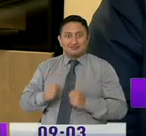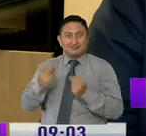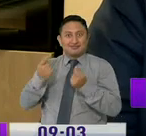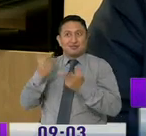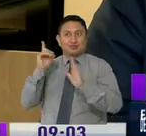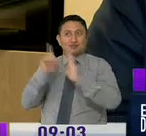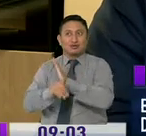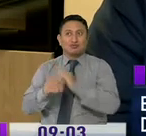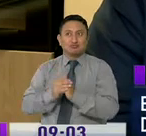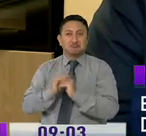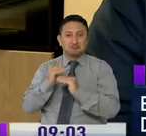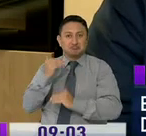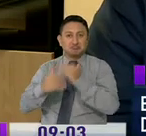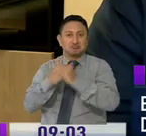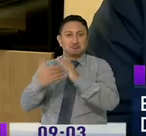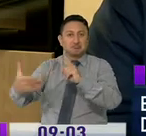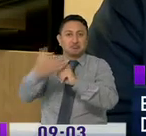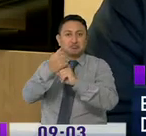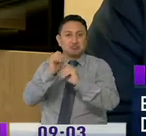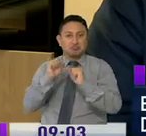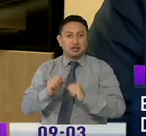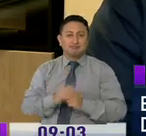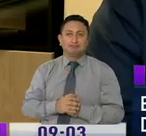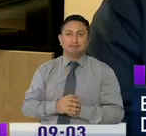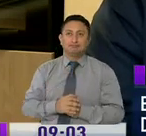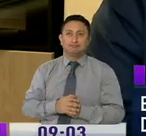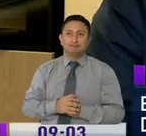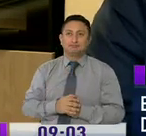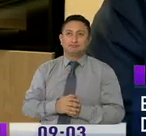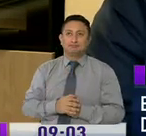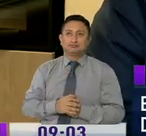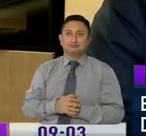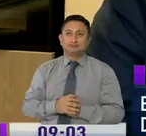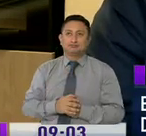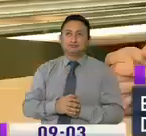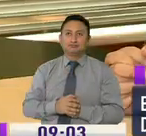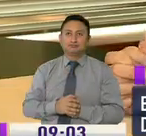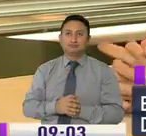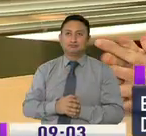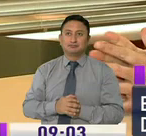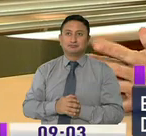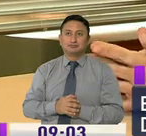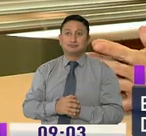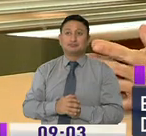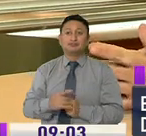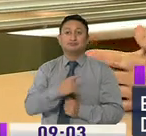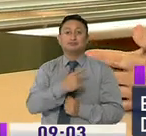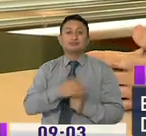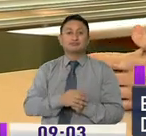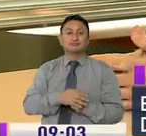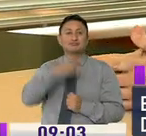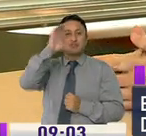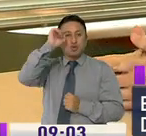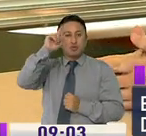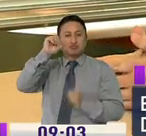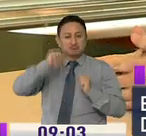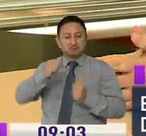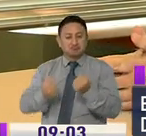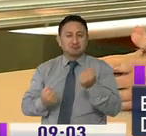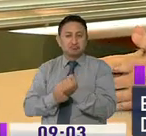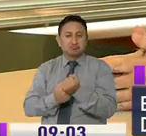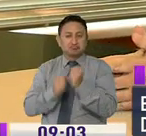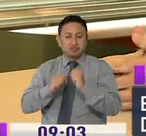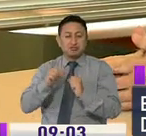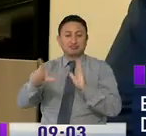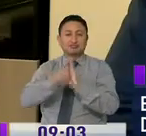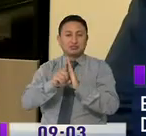corruptos y podamos llegar a la recuperación de los dineros que se ha perdido producto de la corrupción y del sol. Para García, este punto debe ser complementado para que la